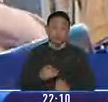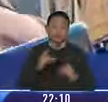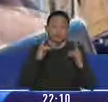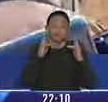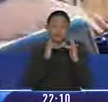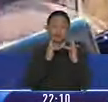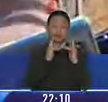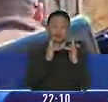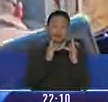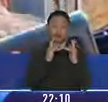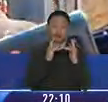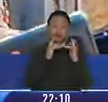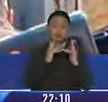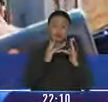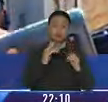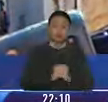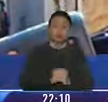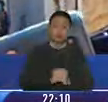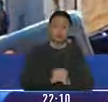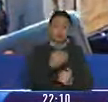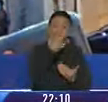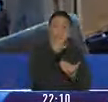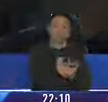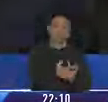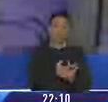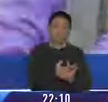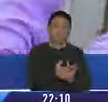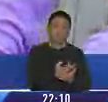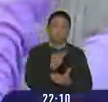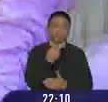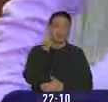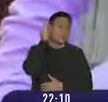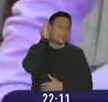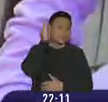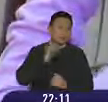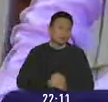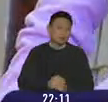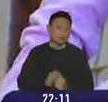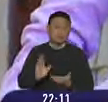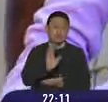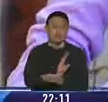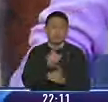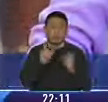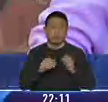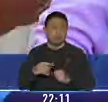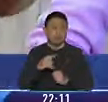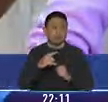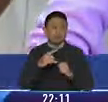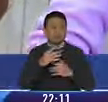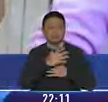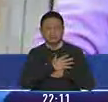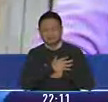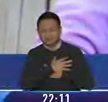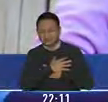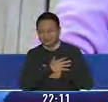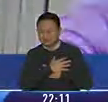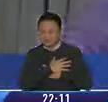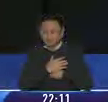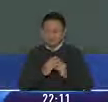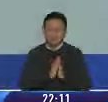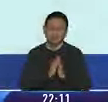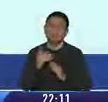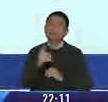cama, en posición de cúbito dorsal las niñas. En el barrio más de uno derramó sus lágrimas implorando